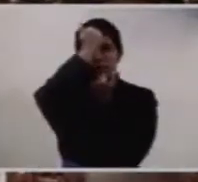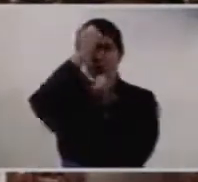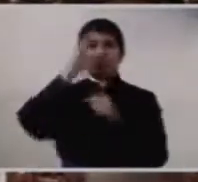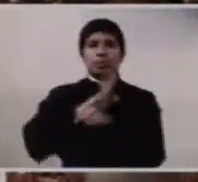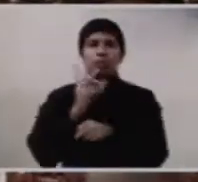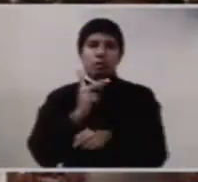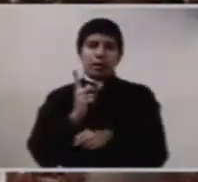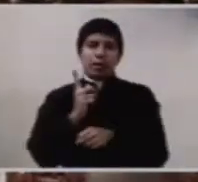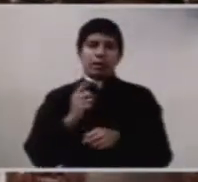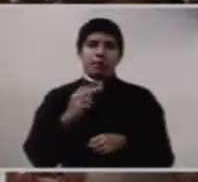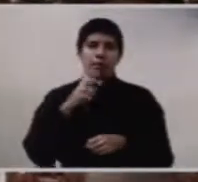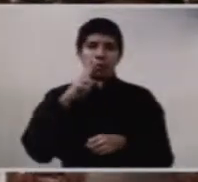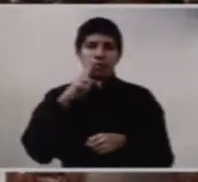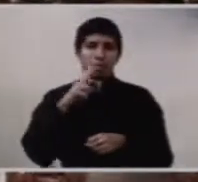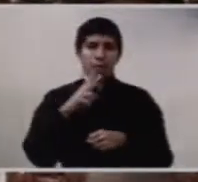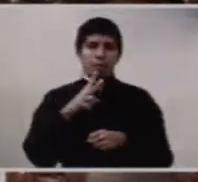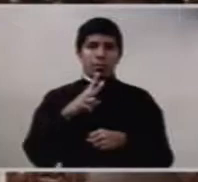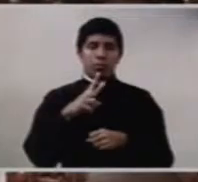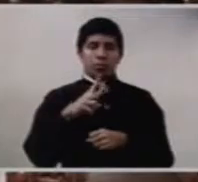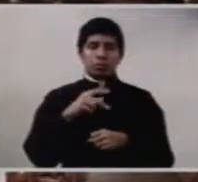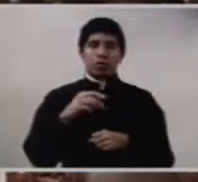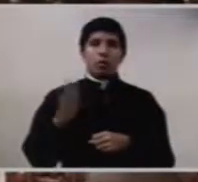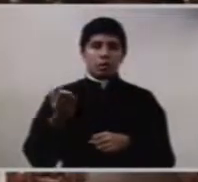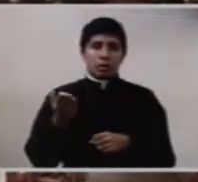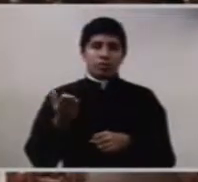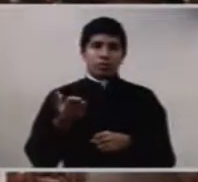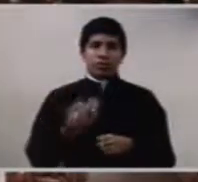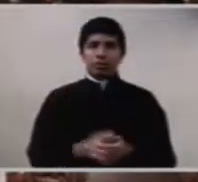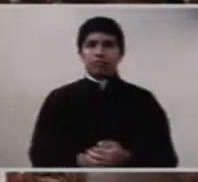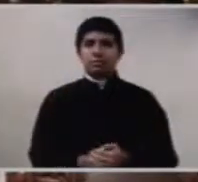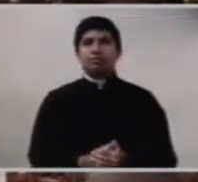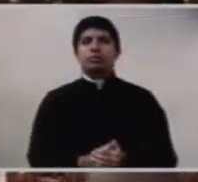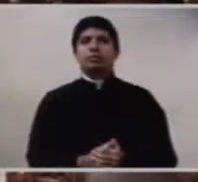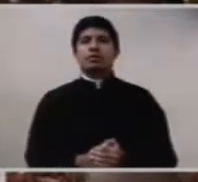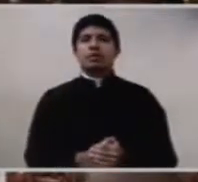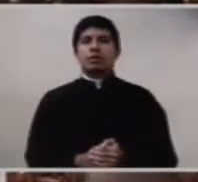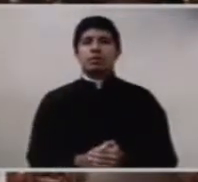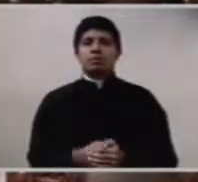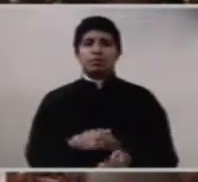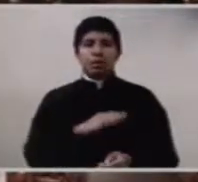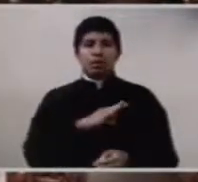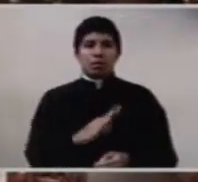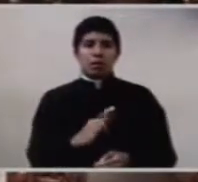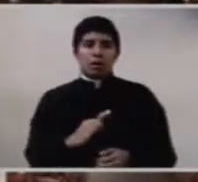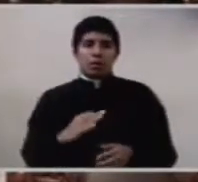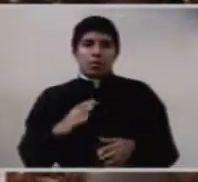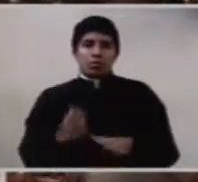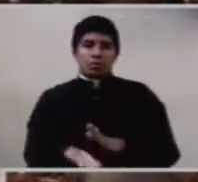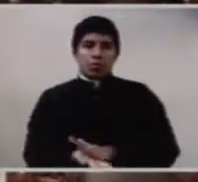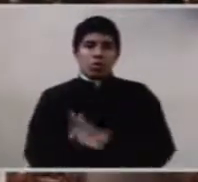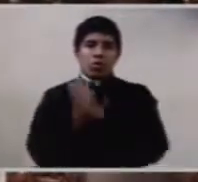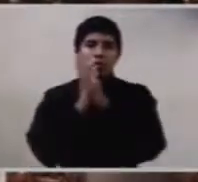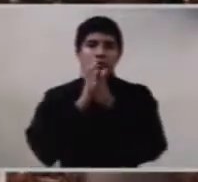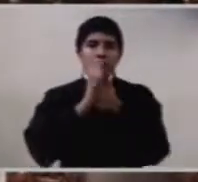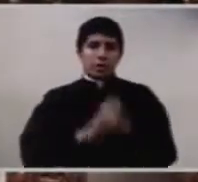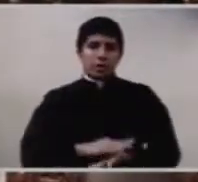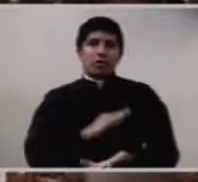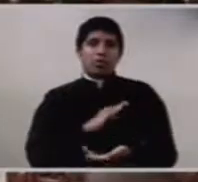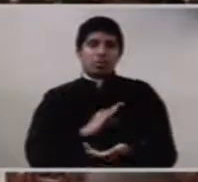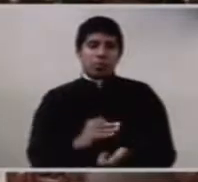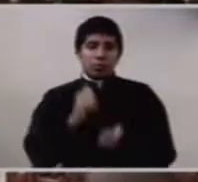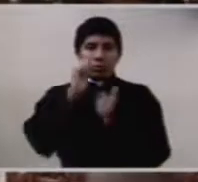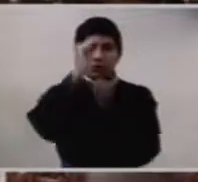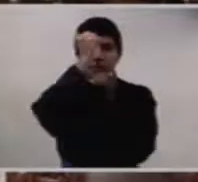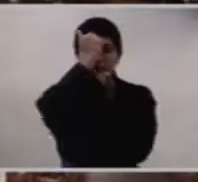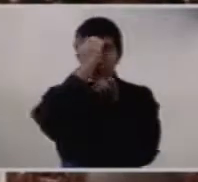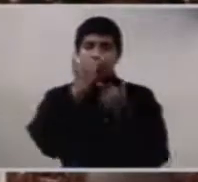nos solicitó. Podemos recapacitar, podemos volver, podemos convertirnos para atender lo que